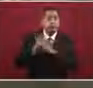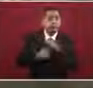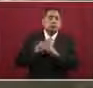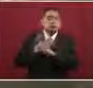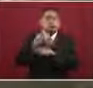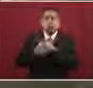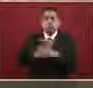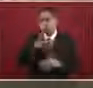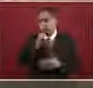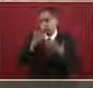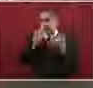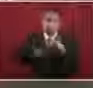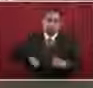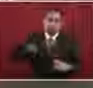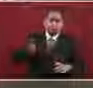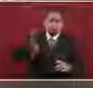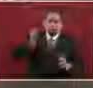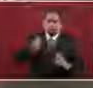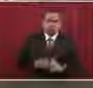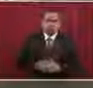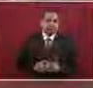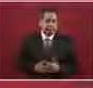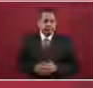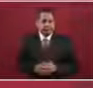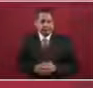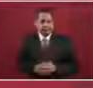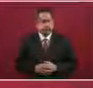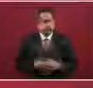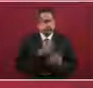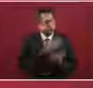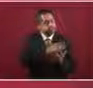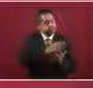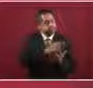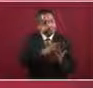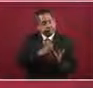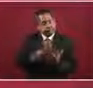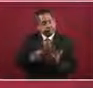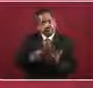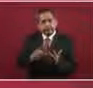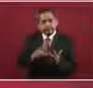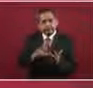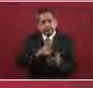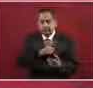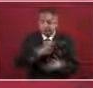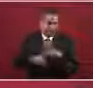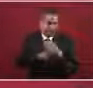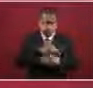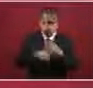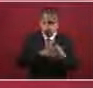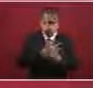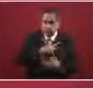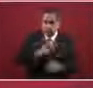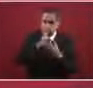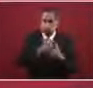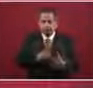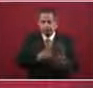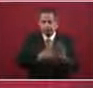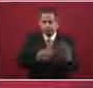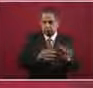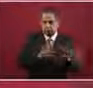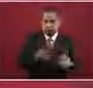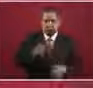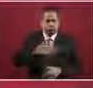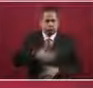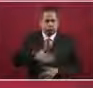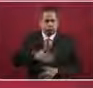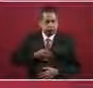que no reciben una sentencia. En todos estos casos hay que resolver y hacer valer que la